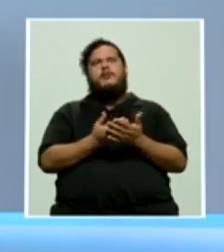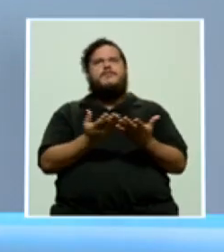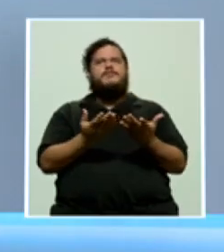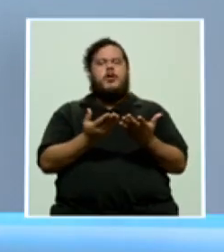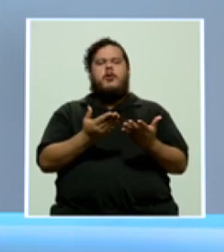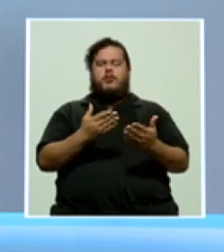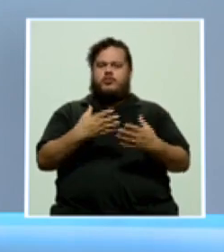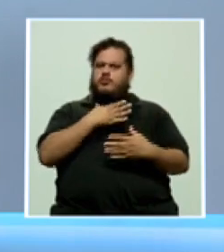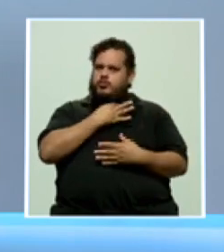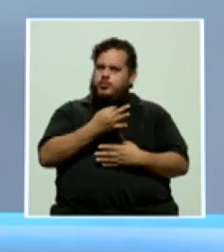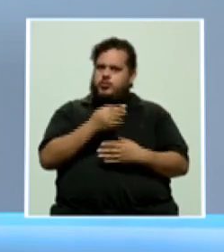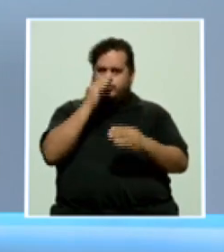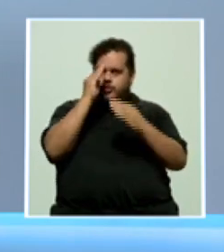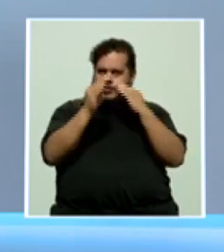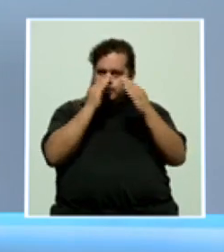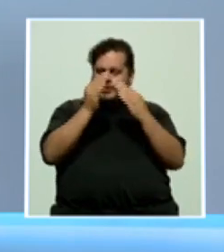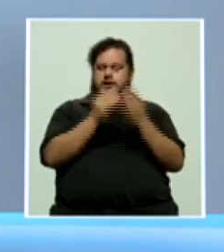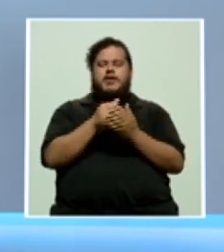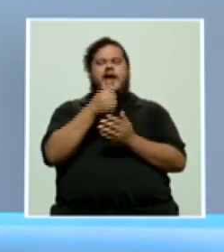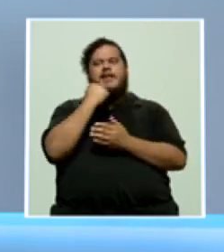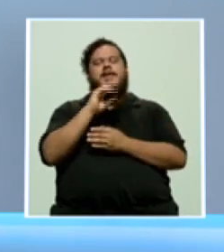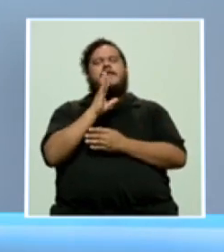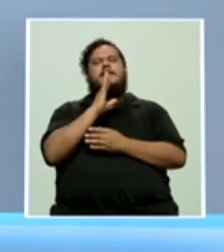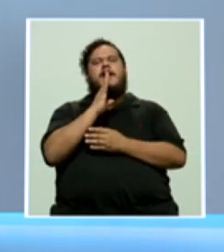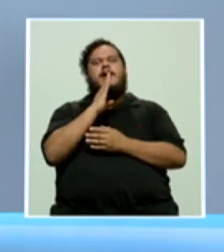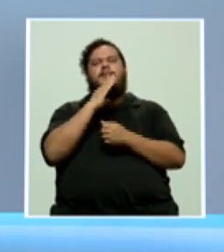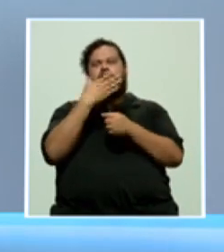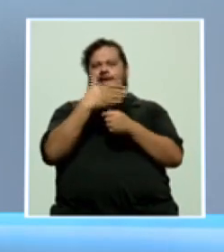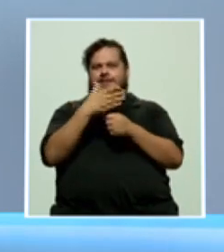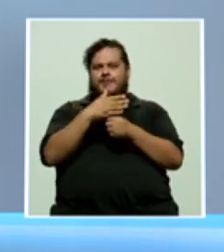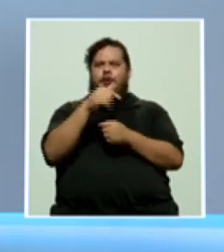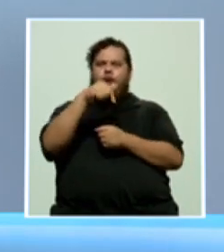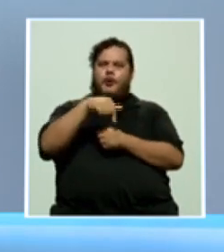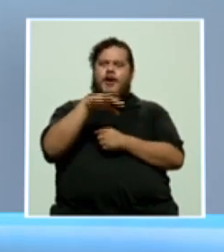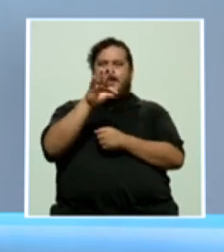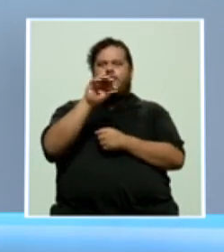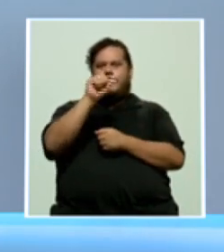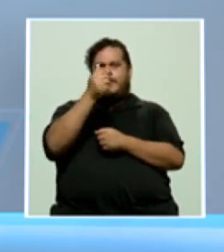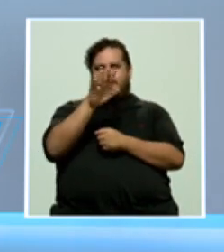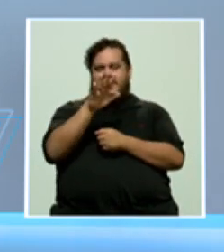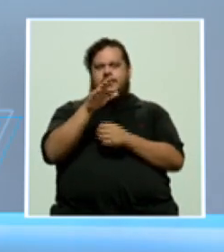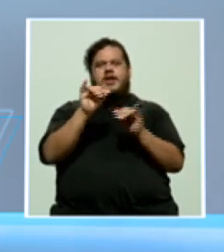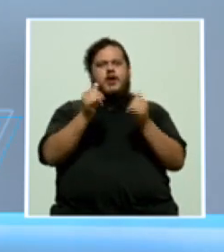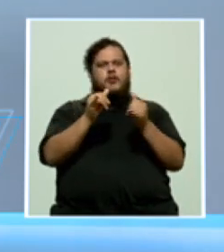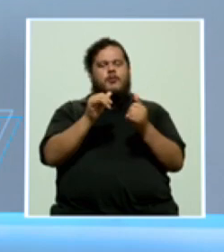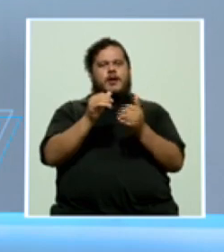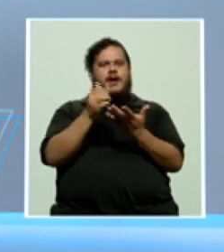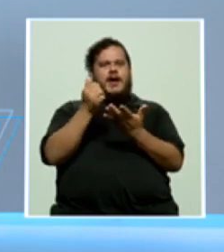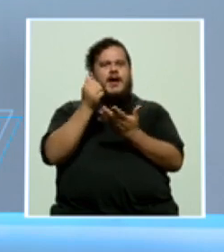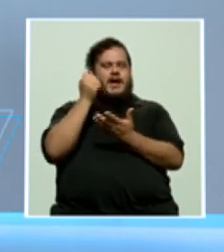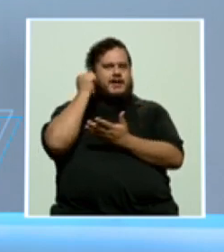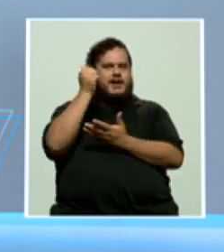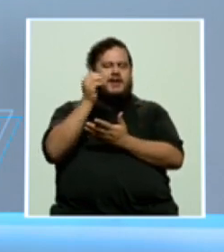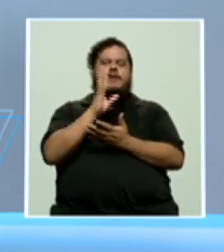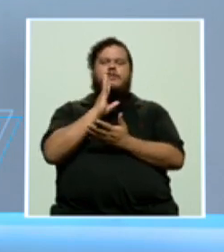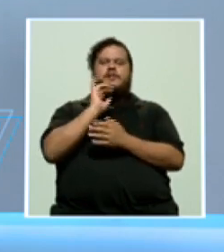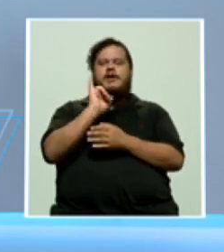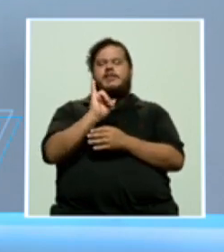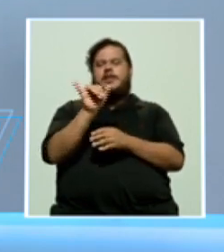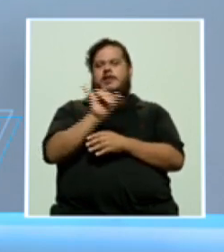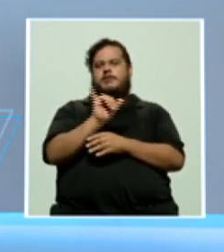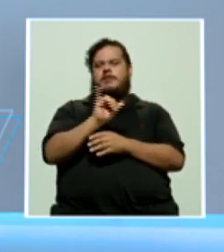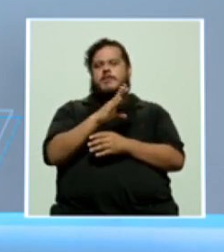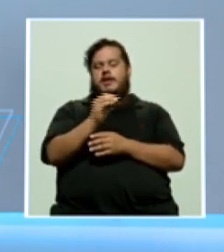placer saludarlo. Recuerda que ayer hablábamos de los fresquitos, ¿verdad? Ajá. Bueno, hoy a las 9:15 juega la Liga, para que estén presentes, vamos a hablar de eso también.